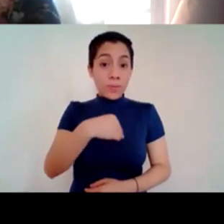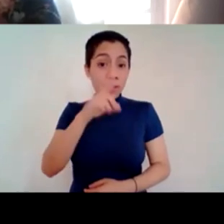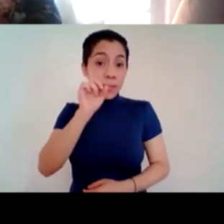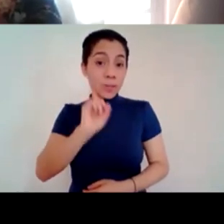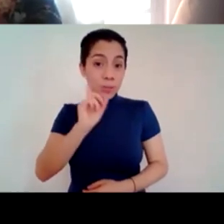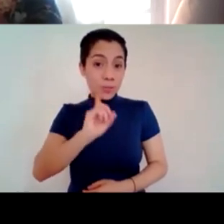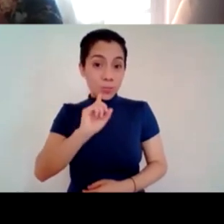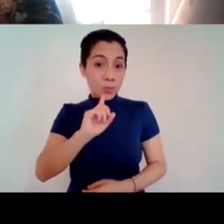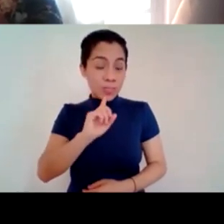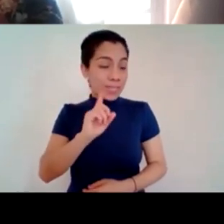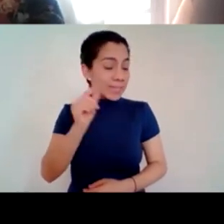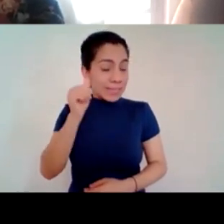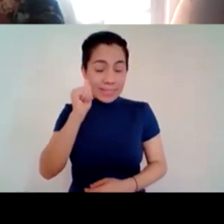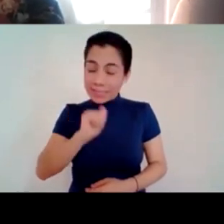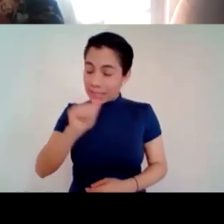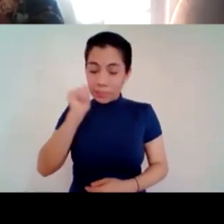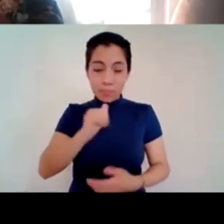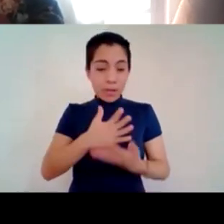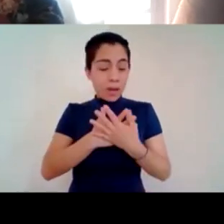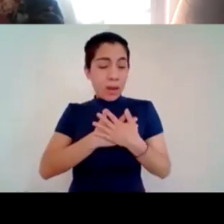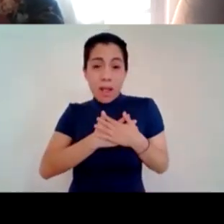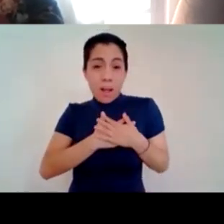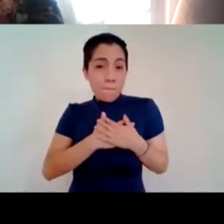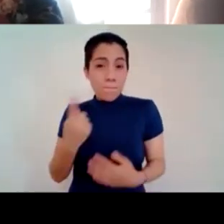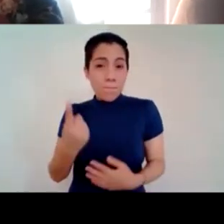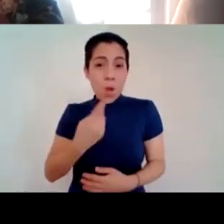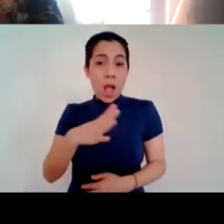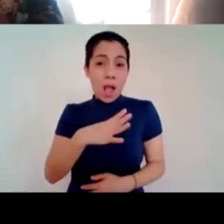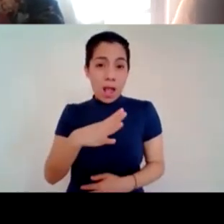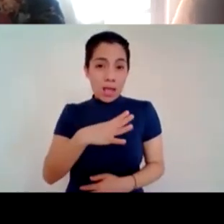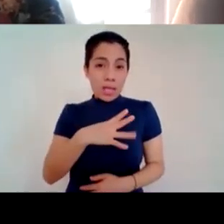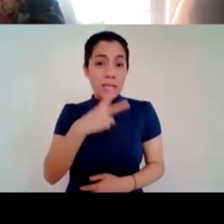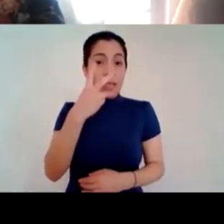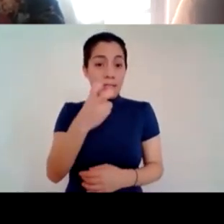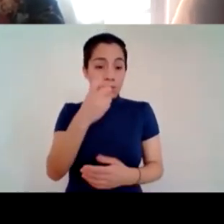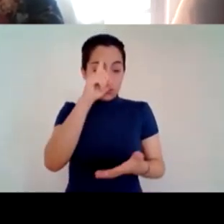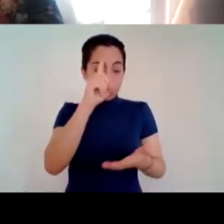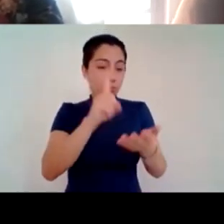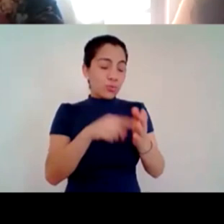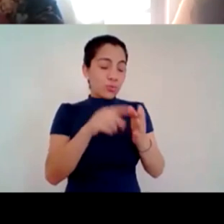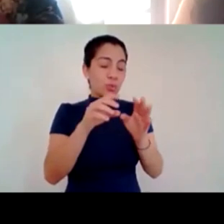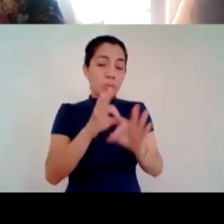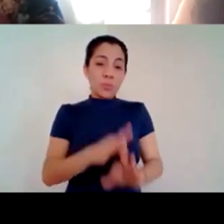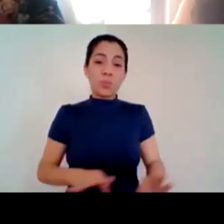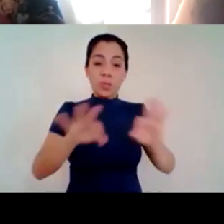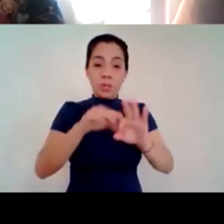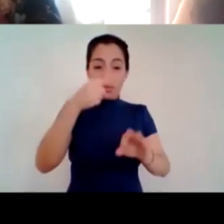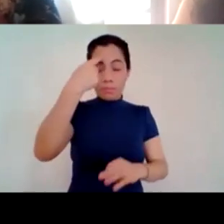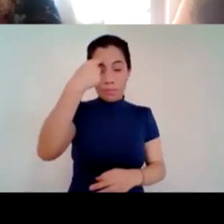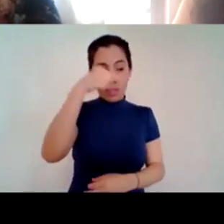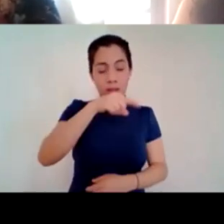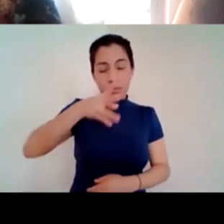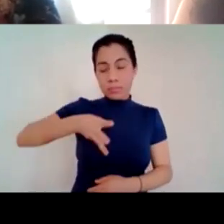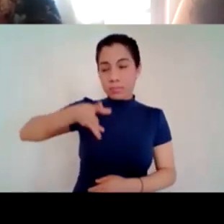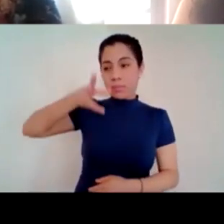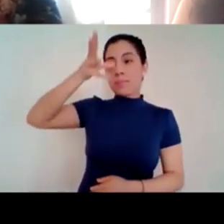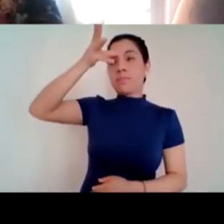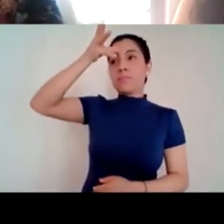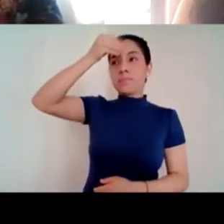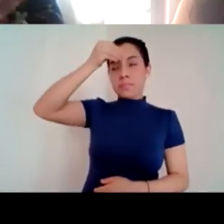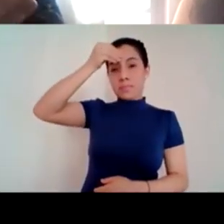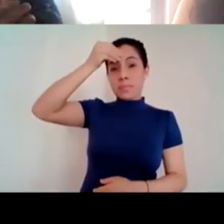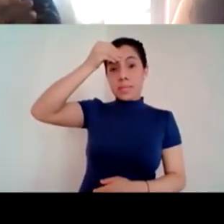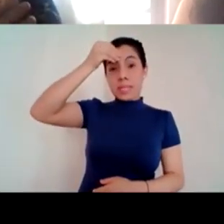porque eso los va a poner en un lugar diferente en el mundo y yo creo que eso se puede construir a partir de una reflexión colectiva